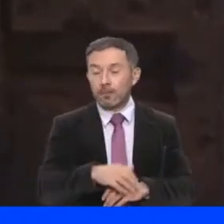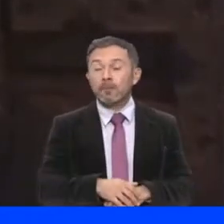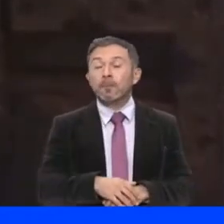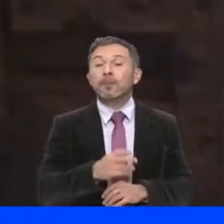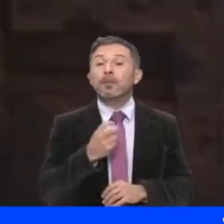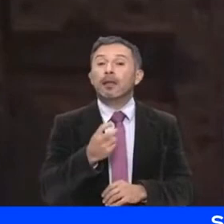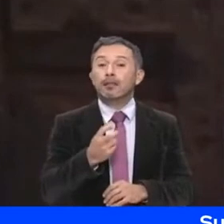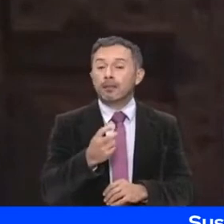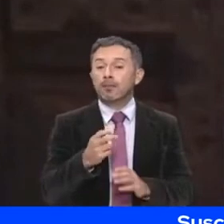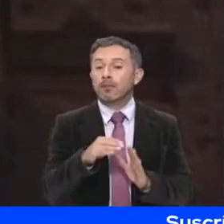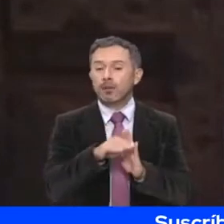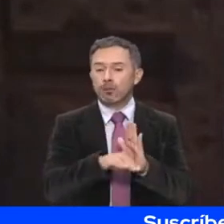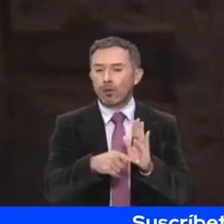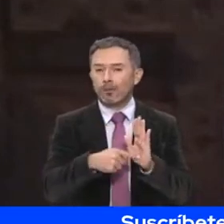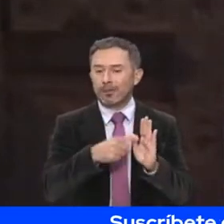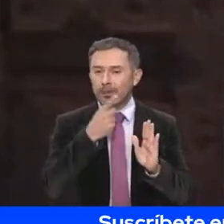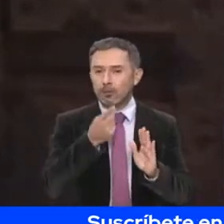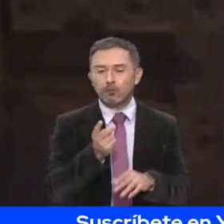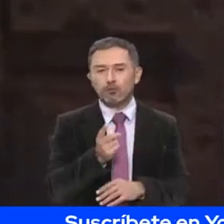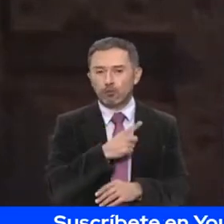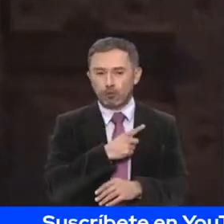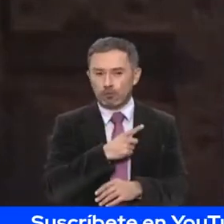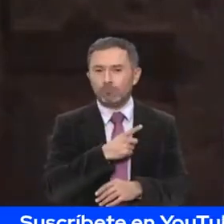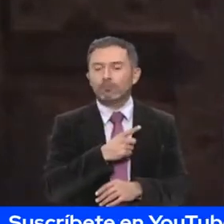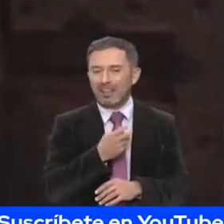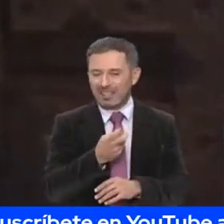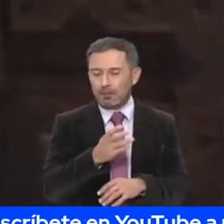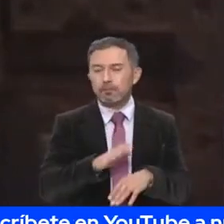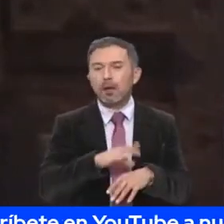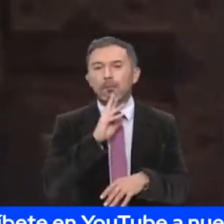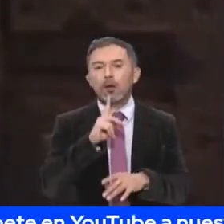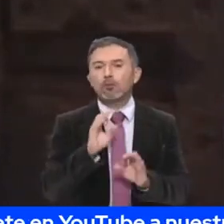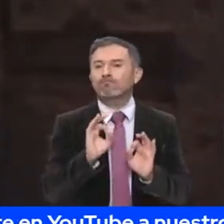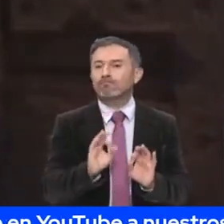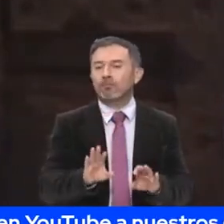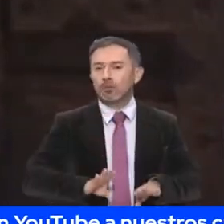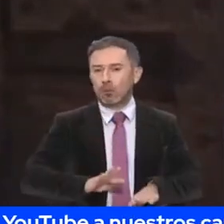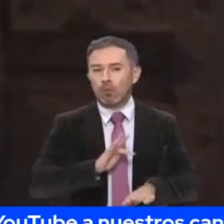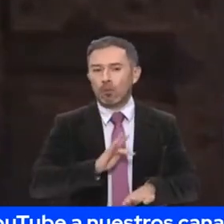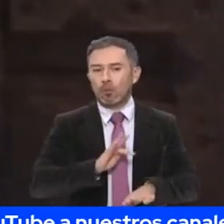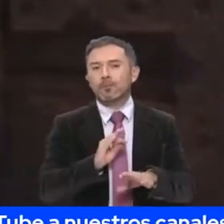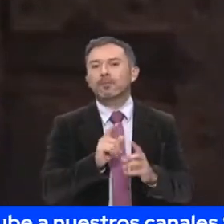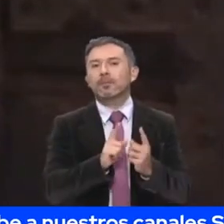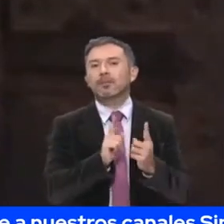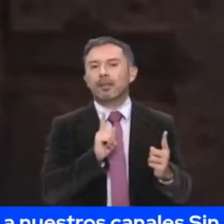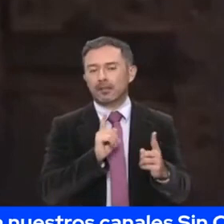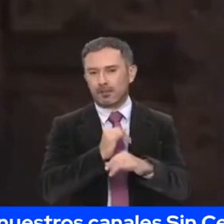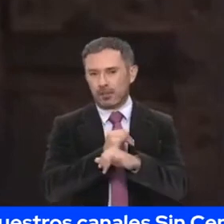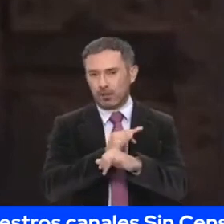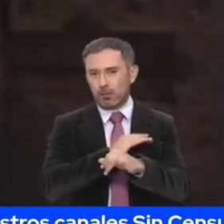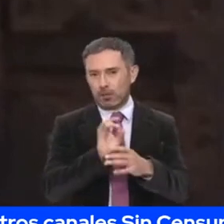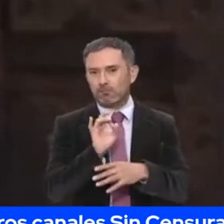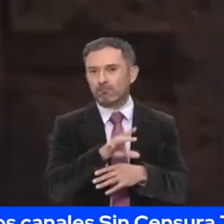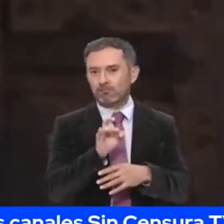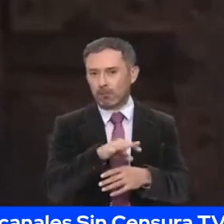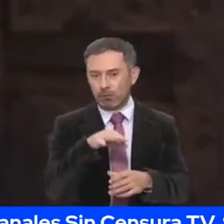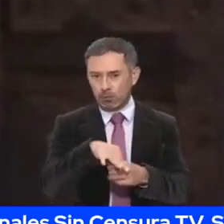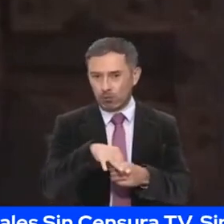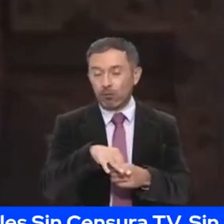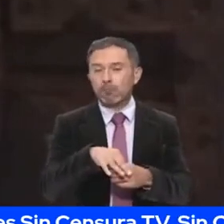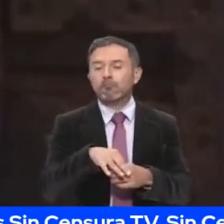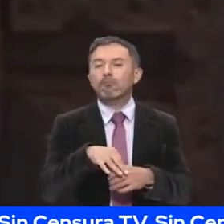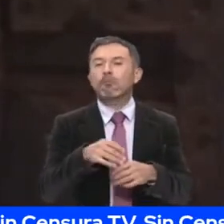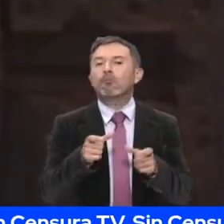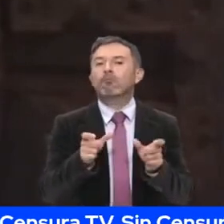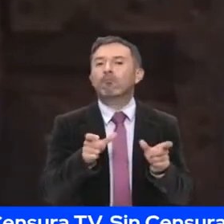únicamente señala que dicho mecanismo es el idóneo por ser un mecanismo de votación a distancia que permite mantener las medidas de